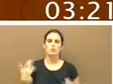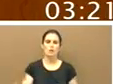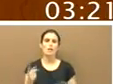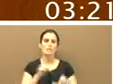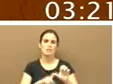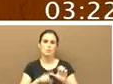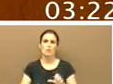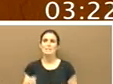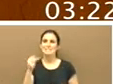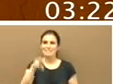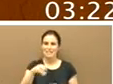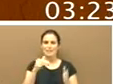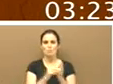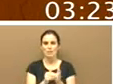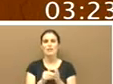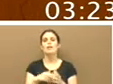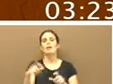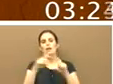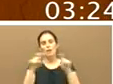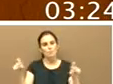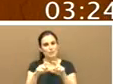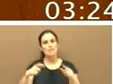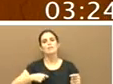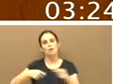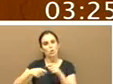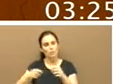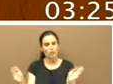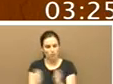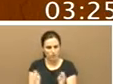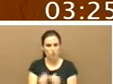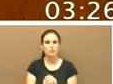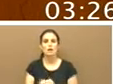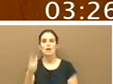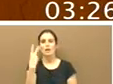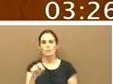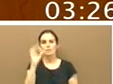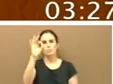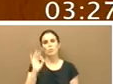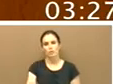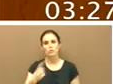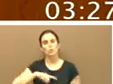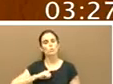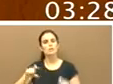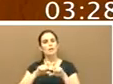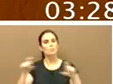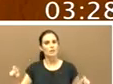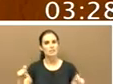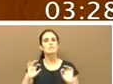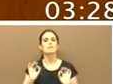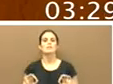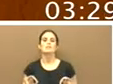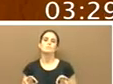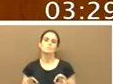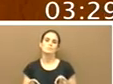existen 13.000 empresas del sector del comercio minorista el 20% de nuestras empresas con las